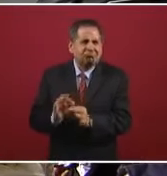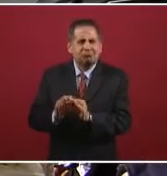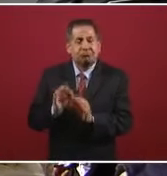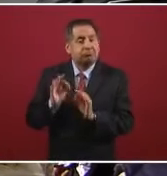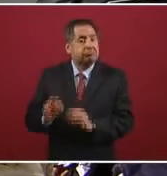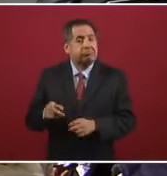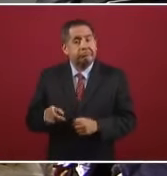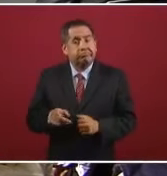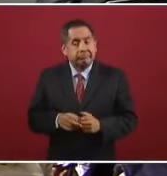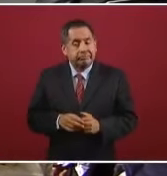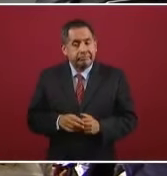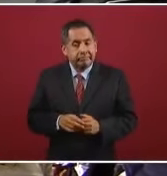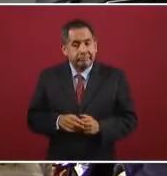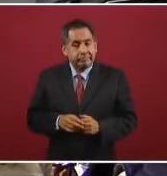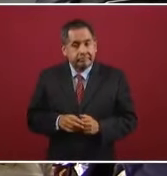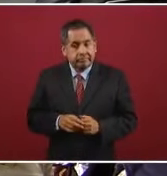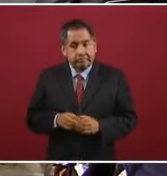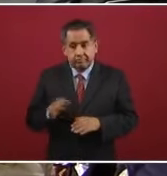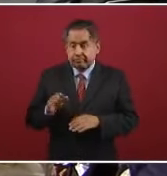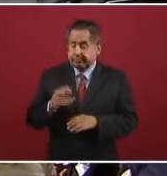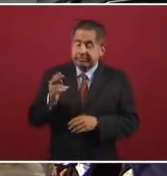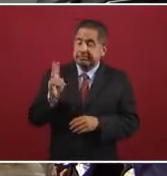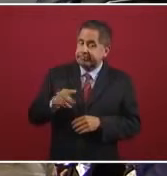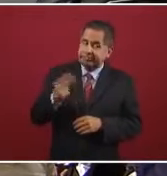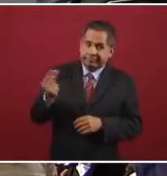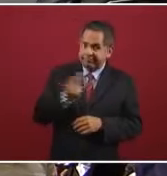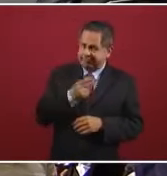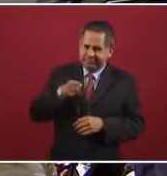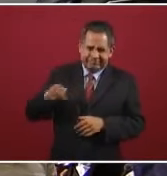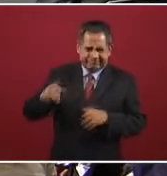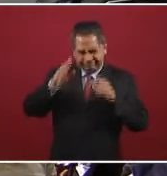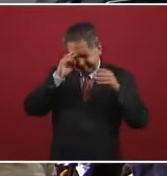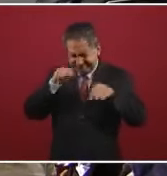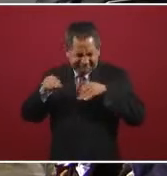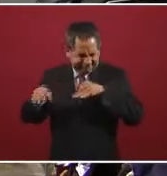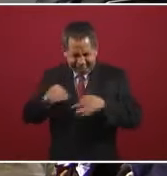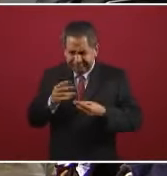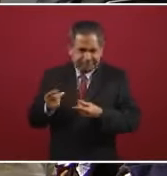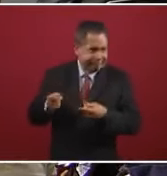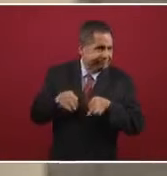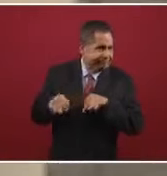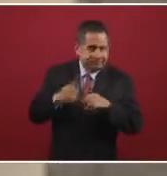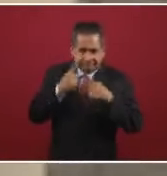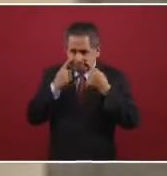porque se necesita, desde luego,